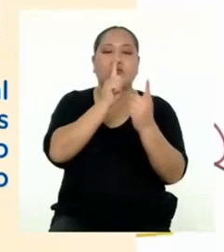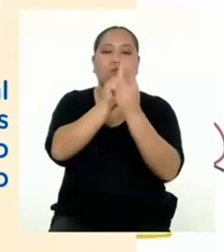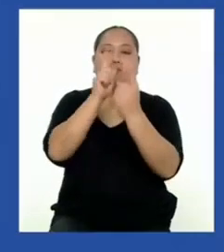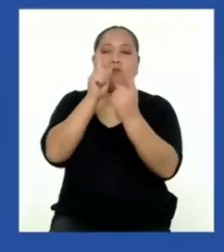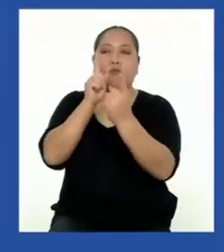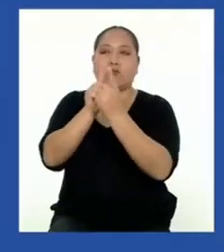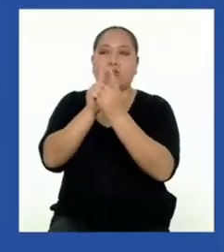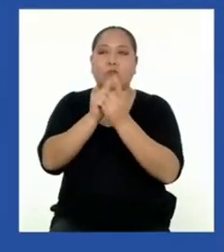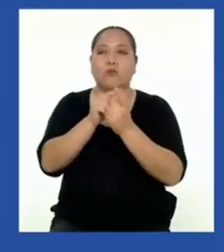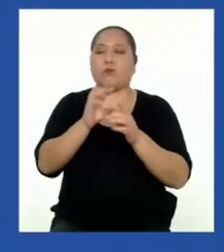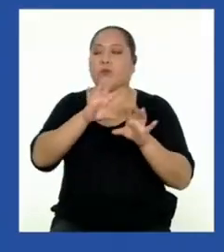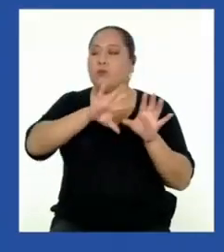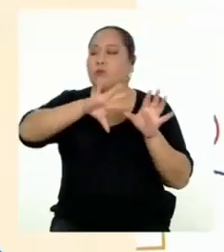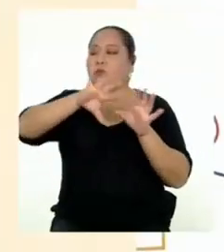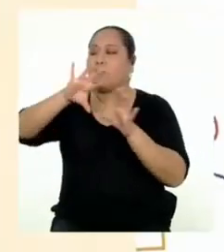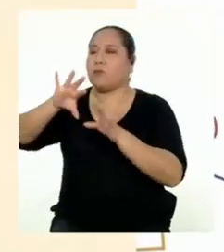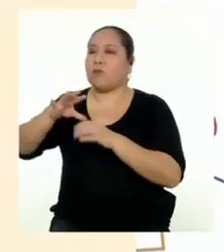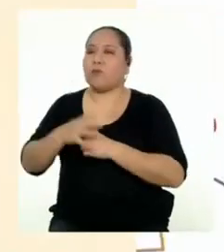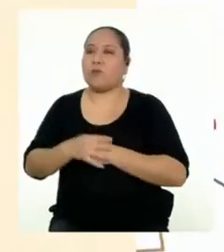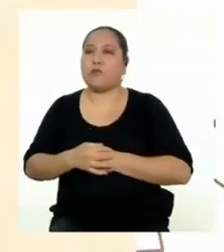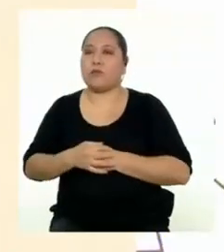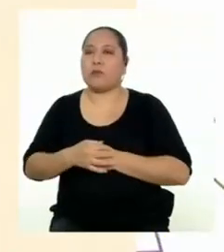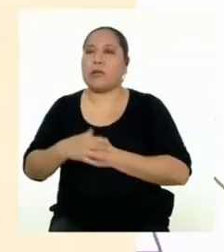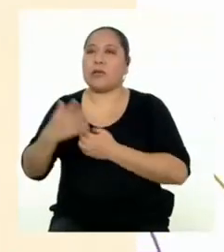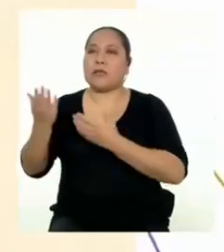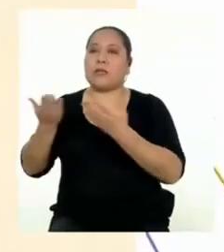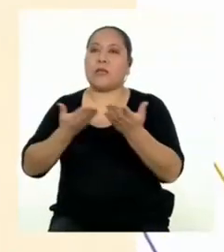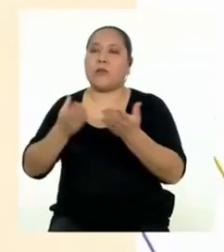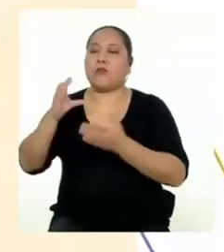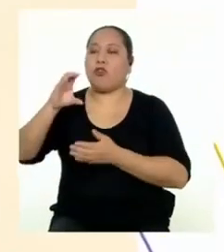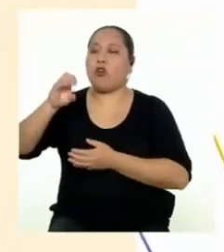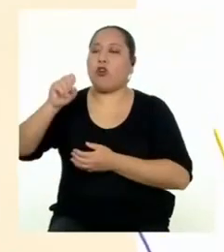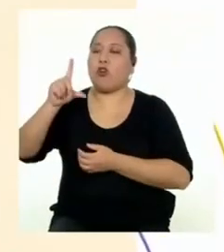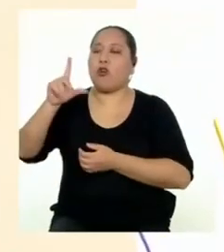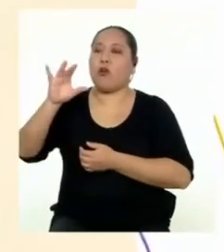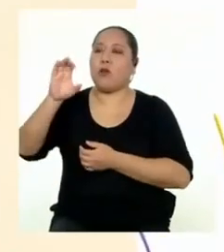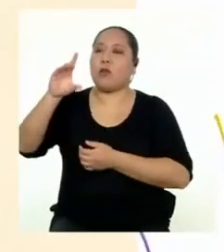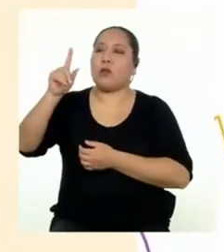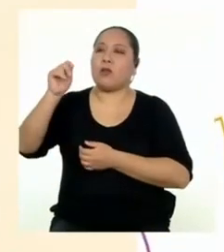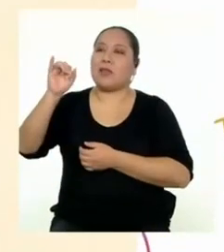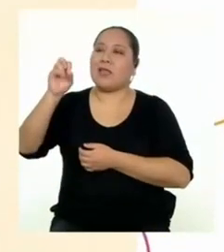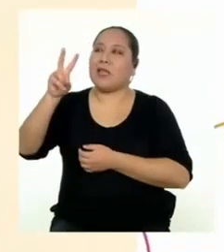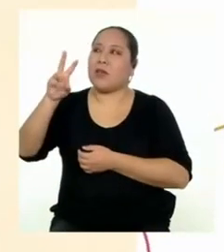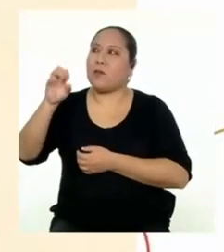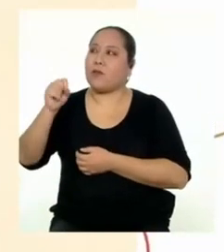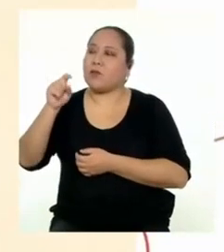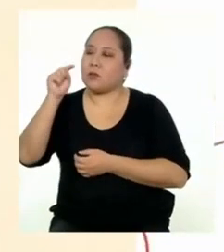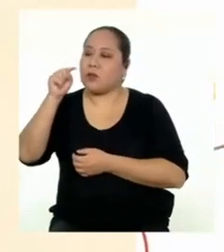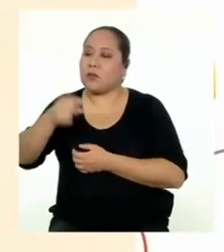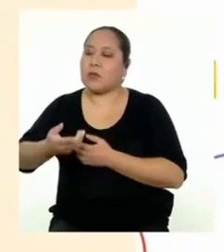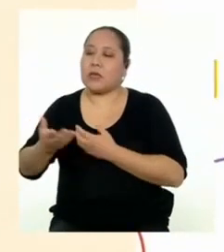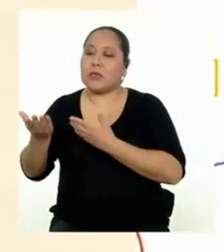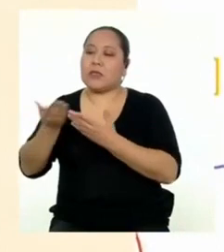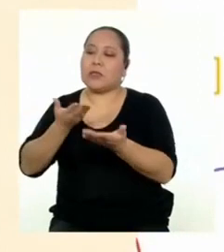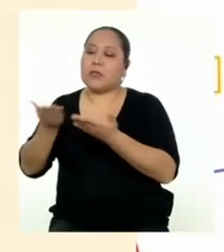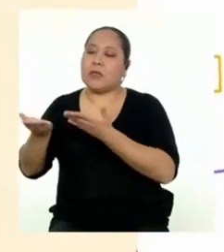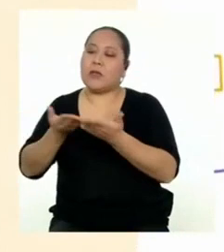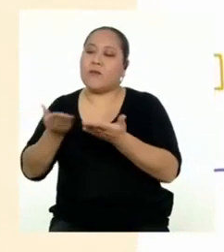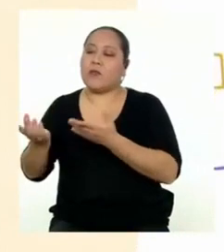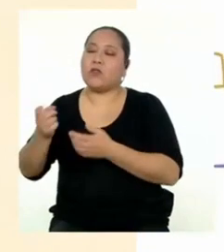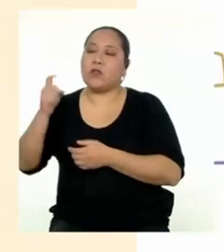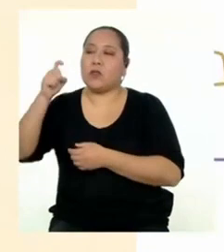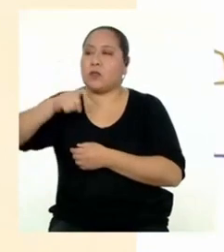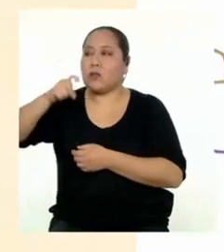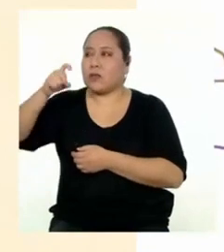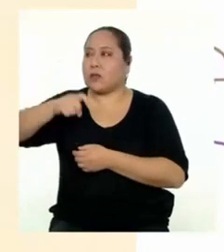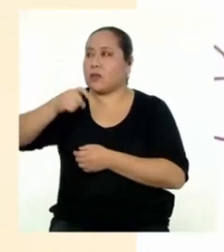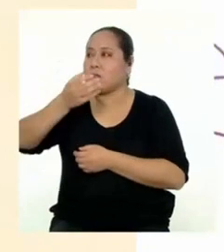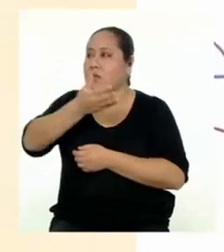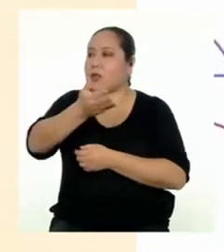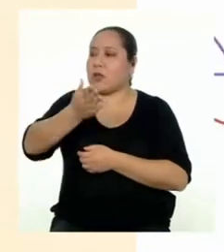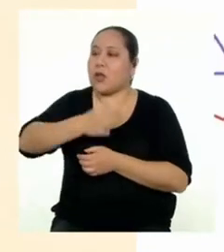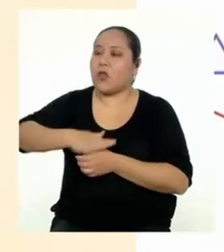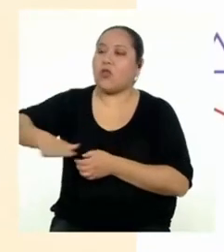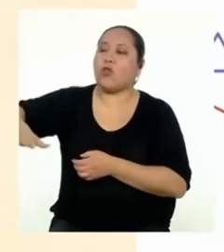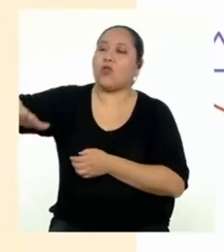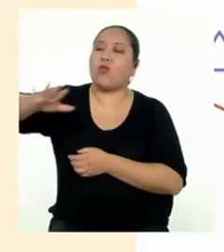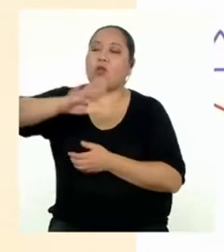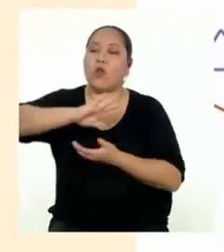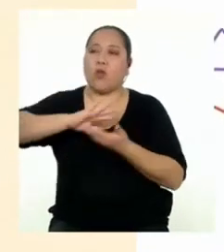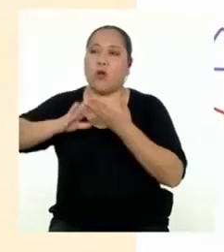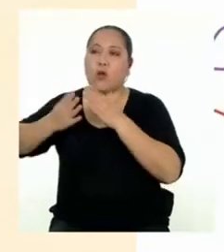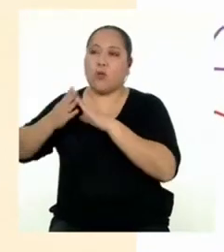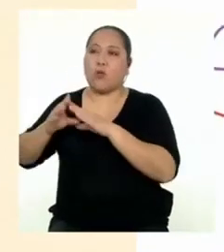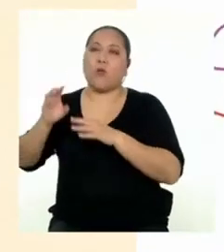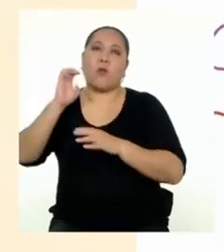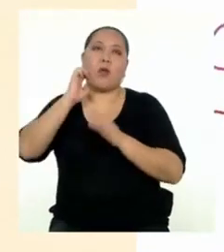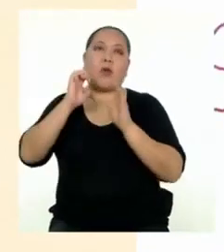contrario, están los servicios colectivos. Estos satisfacen las necesidades de toda o gran parte de la sociedad,